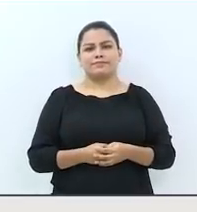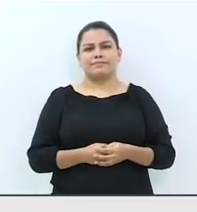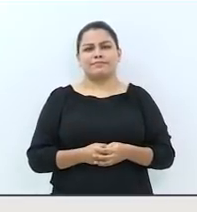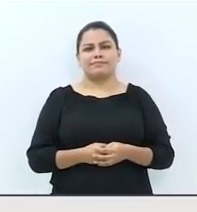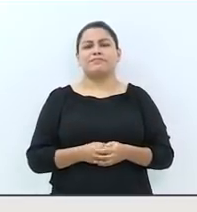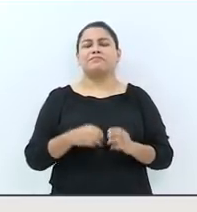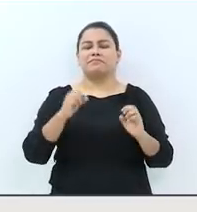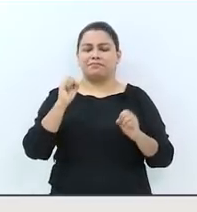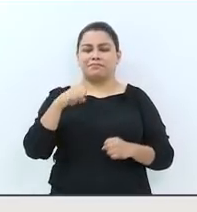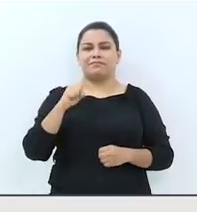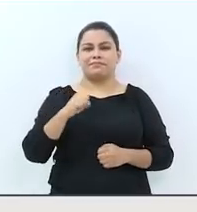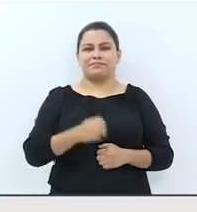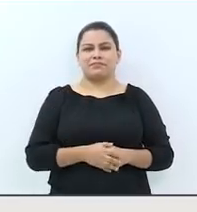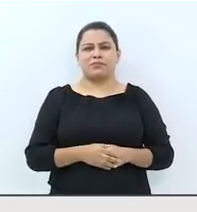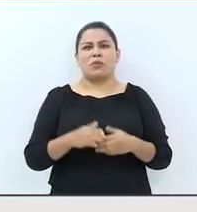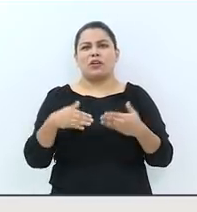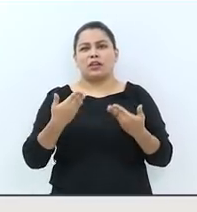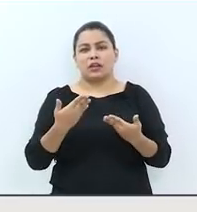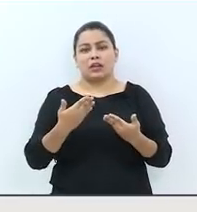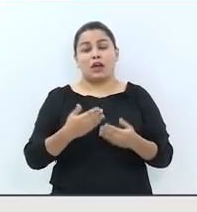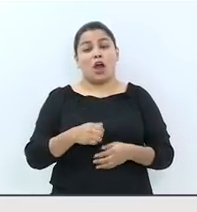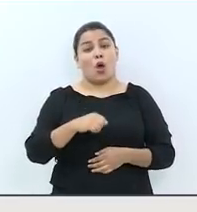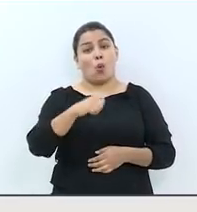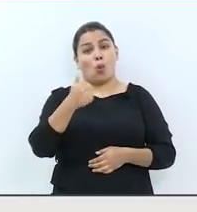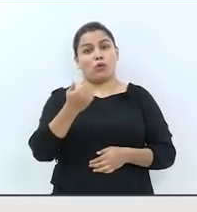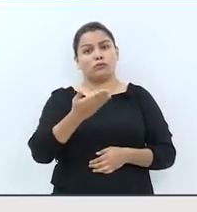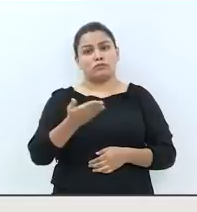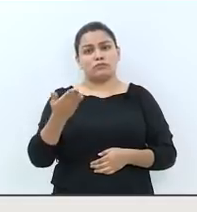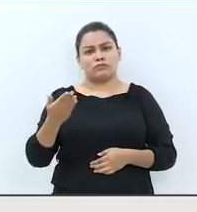Sin duda. Y es que hay otra cosa